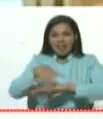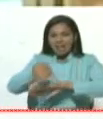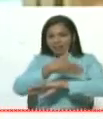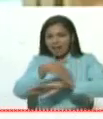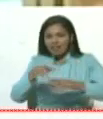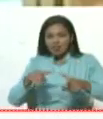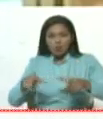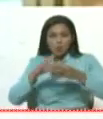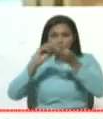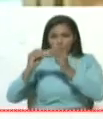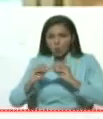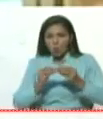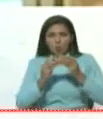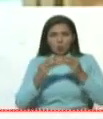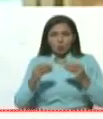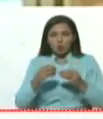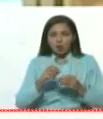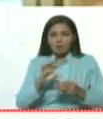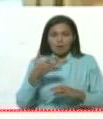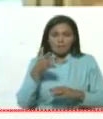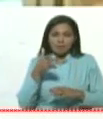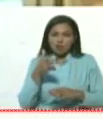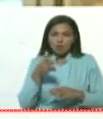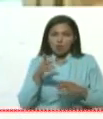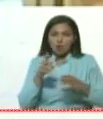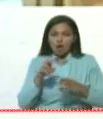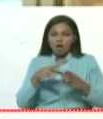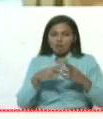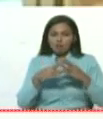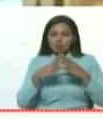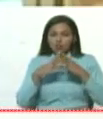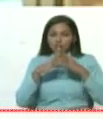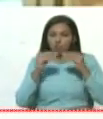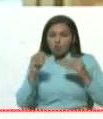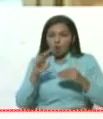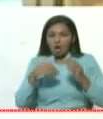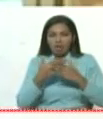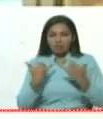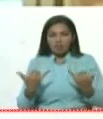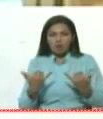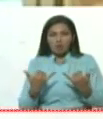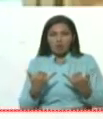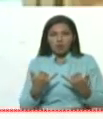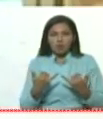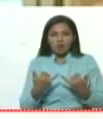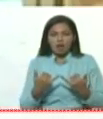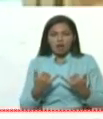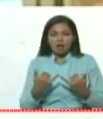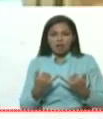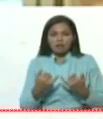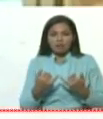He calculado el asfalto para todo este periodo que venga ahora de verano.